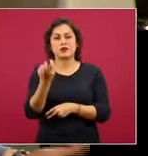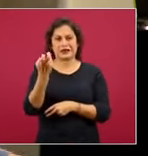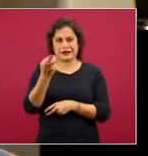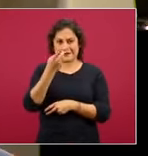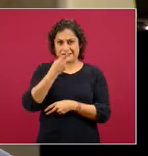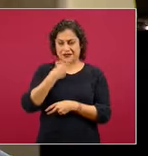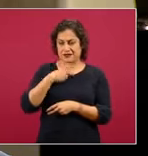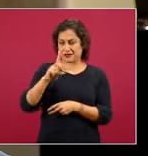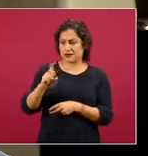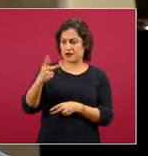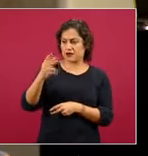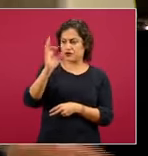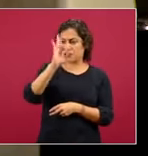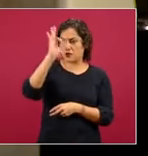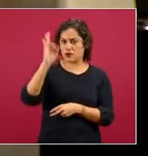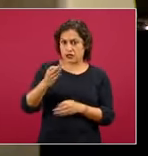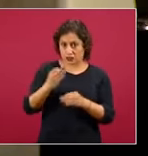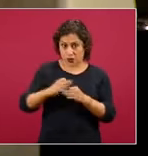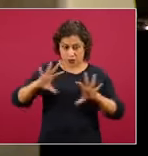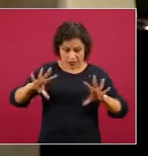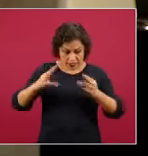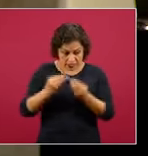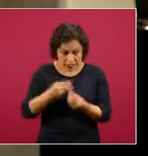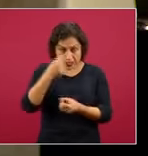38% de exceso de mortalidad que tenemos